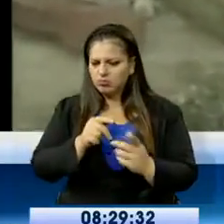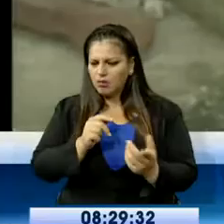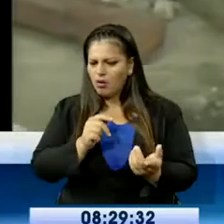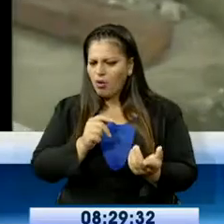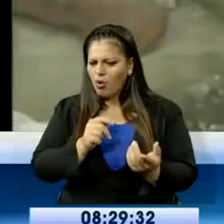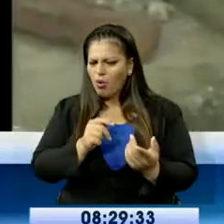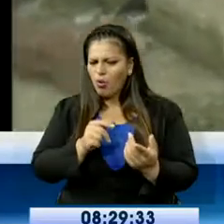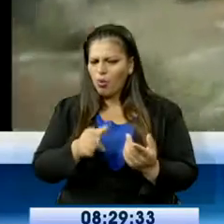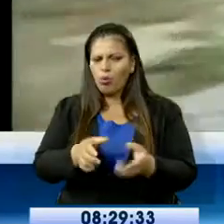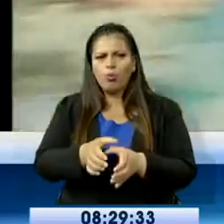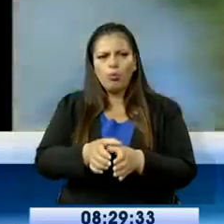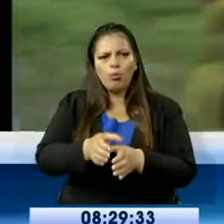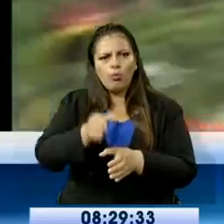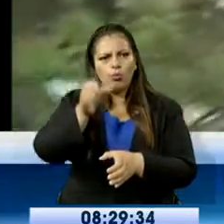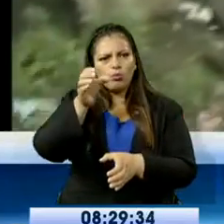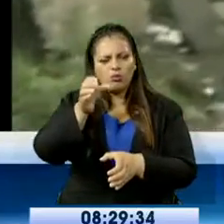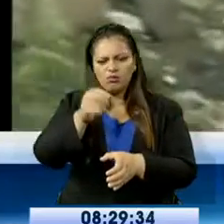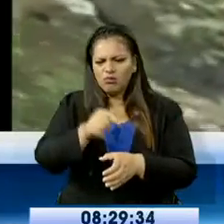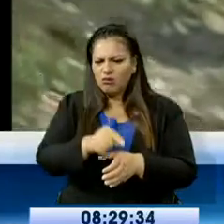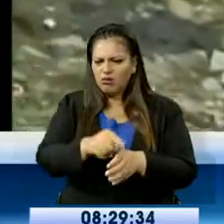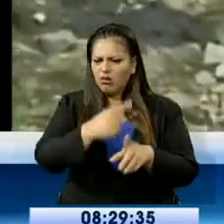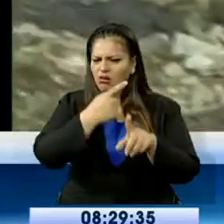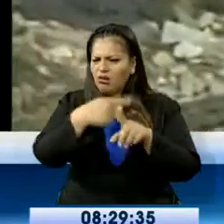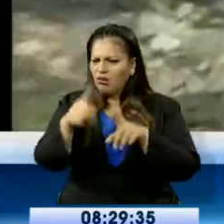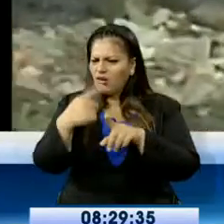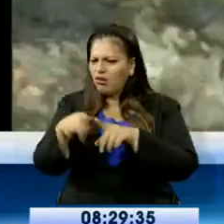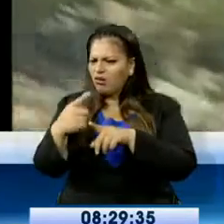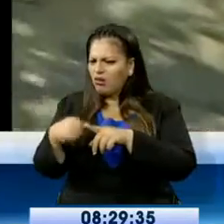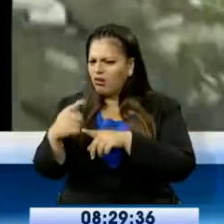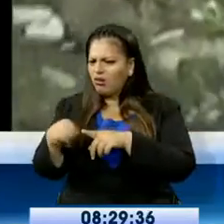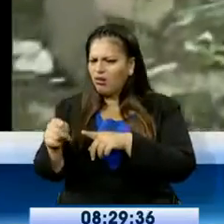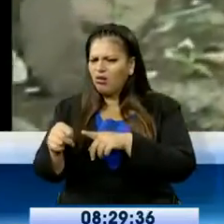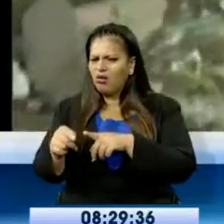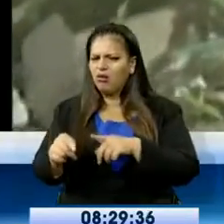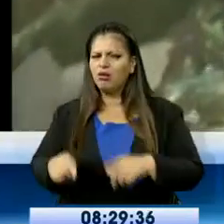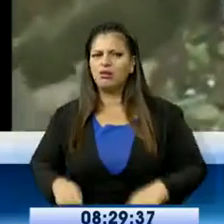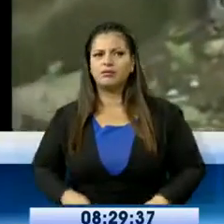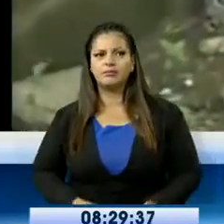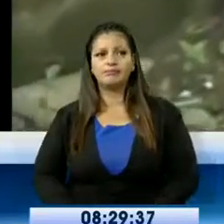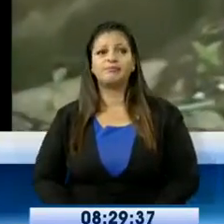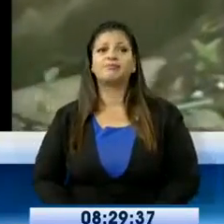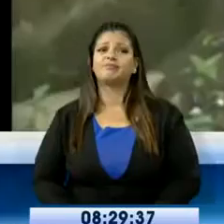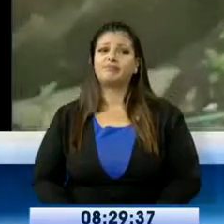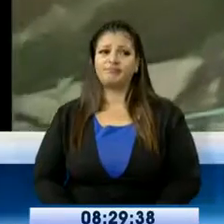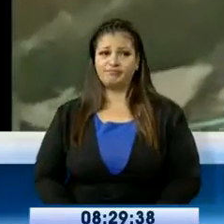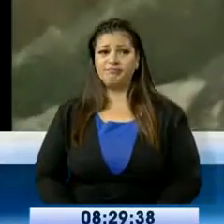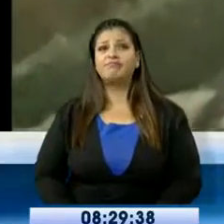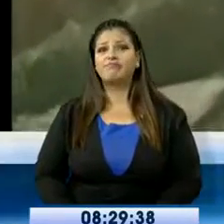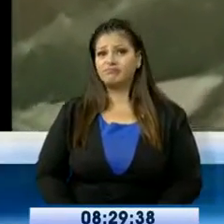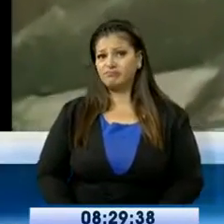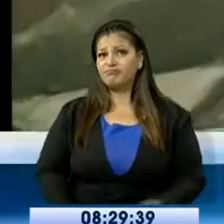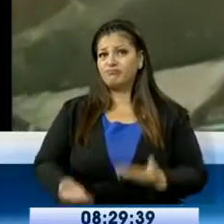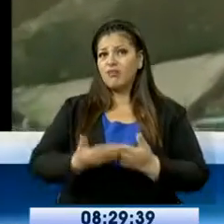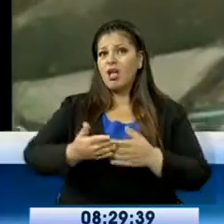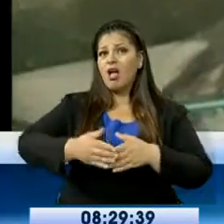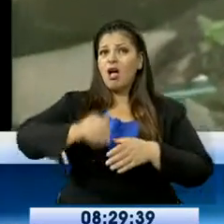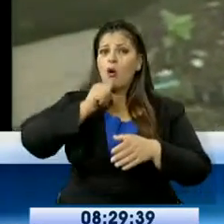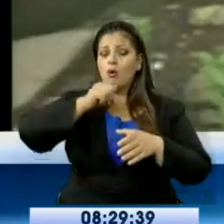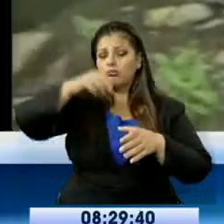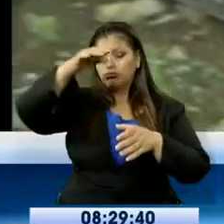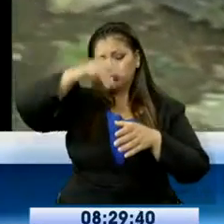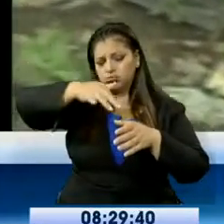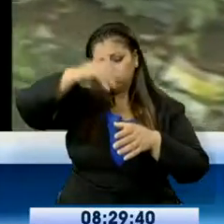botellas miren hay como una jaba llena de botellas todo lo que puede captar agua limpia de lluvia